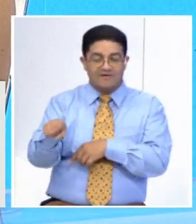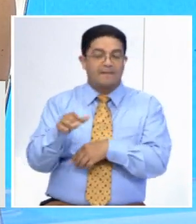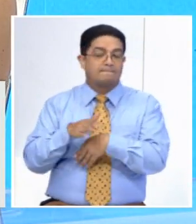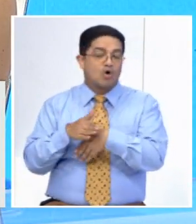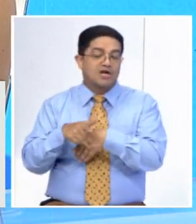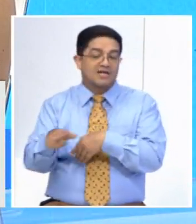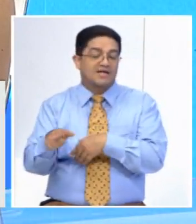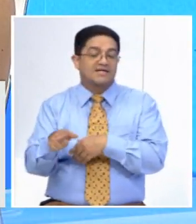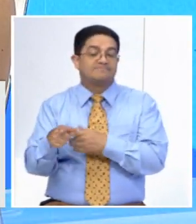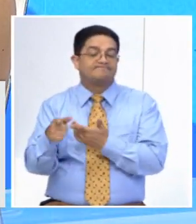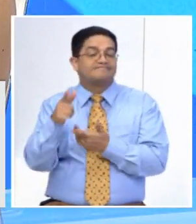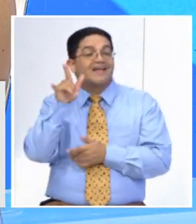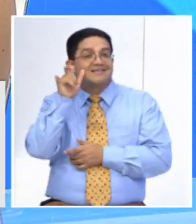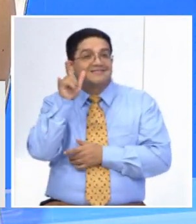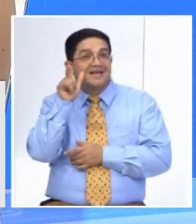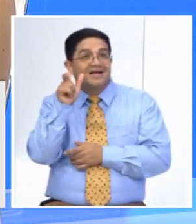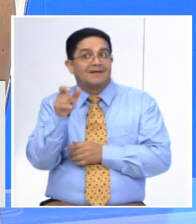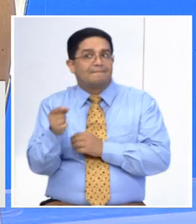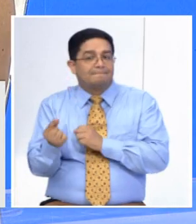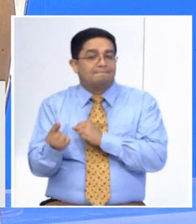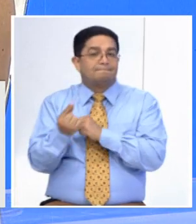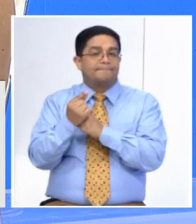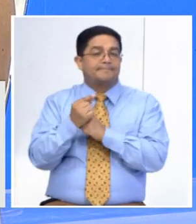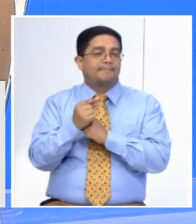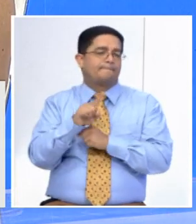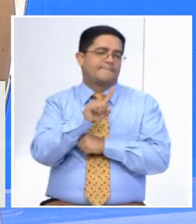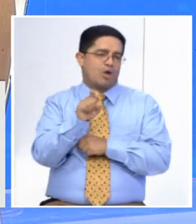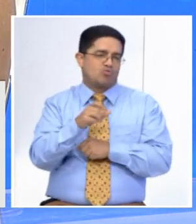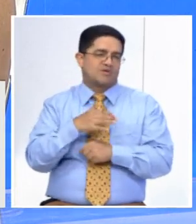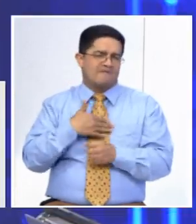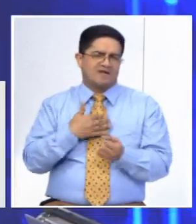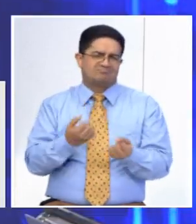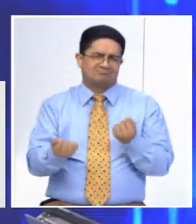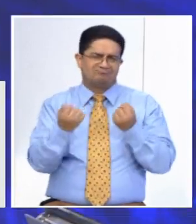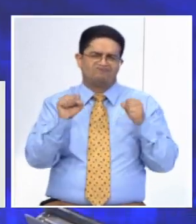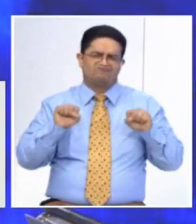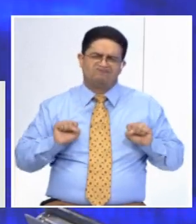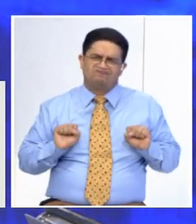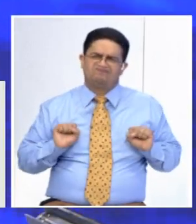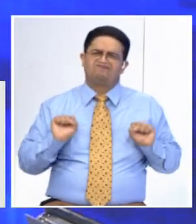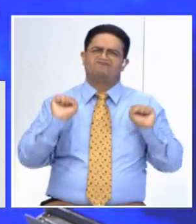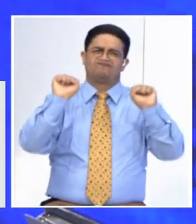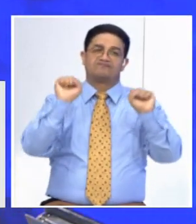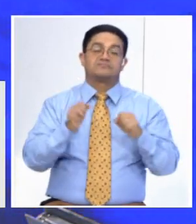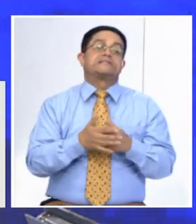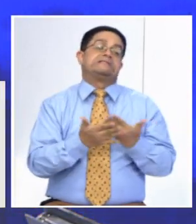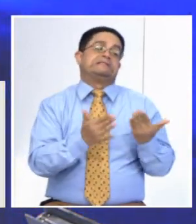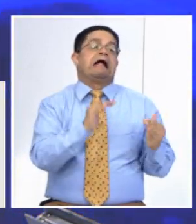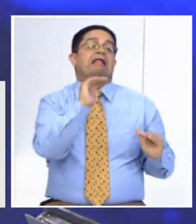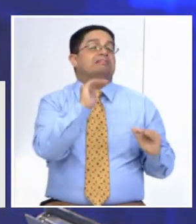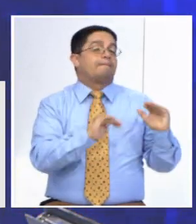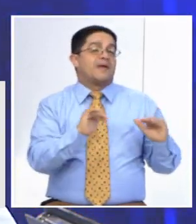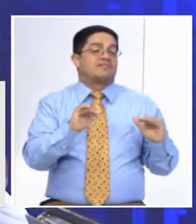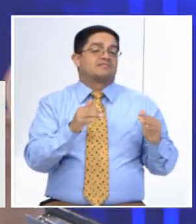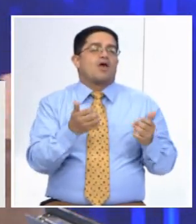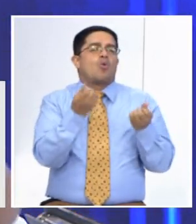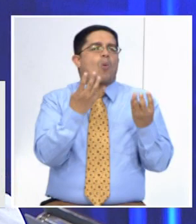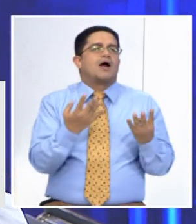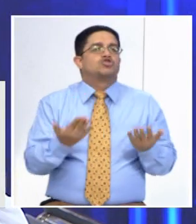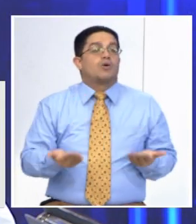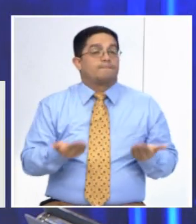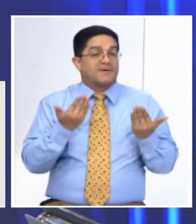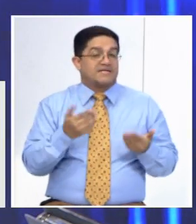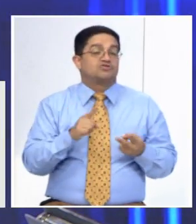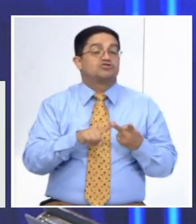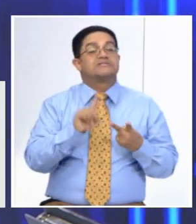hacer que hubiese prolapso de piso pélvico. Bueno, depende de qué tanto peso sea y otros factores de